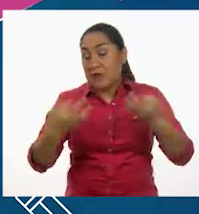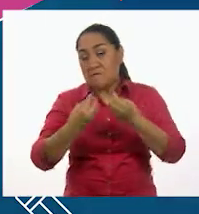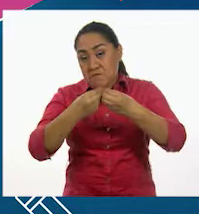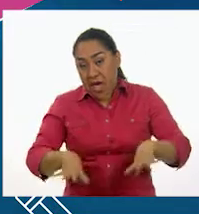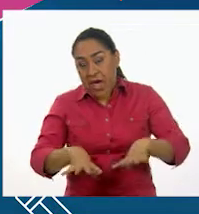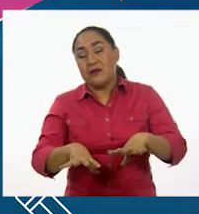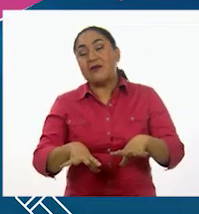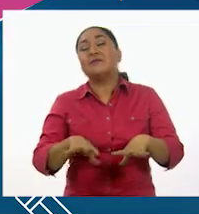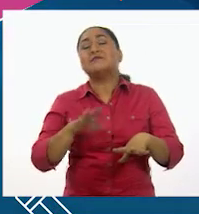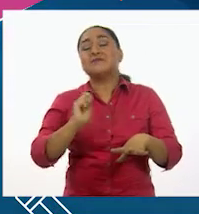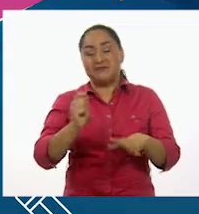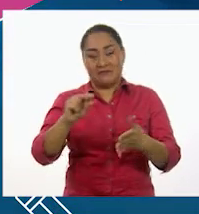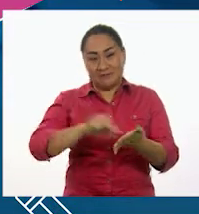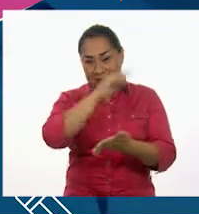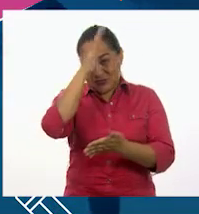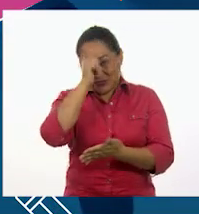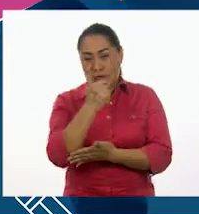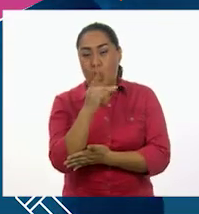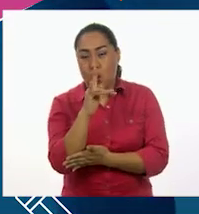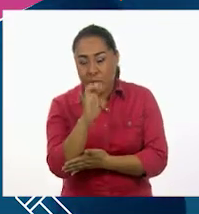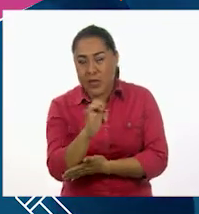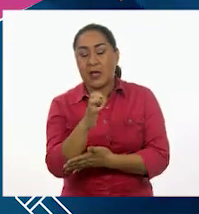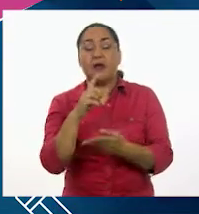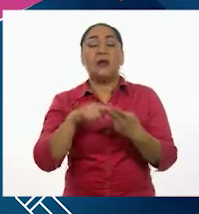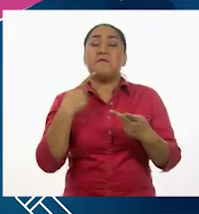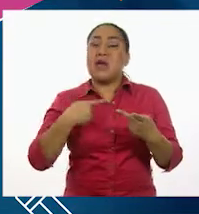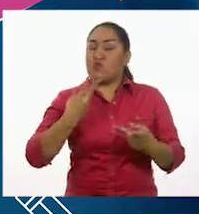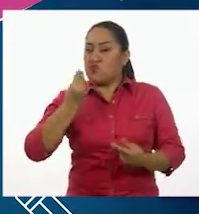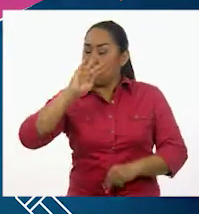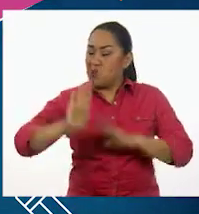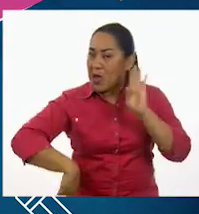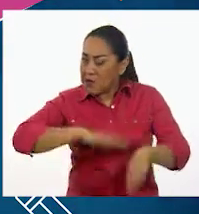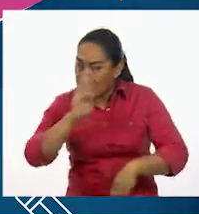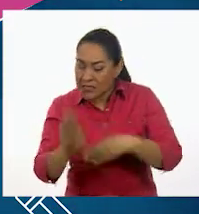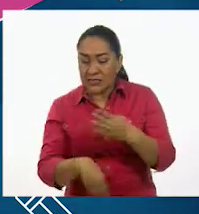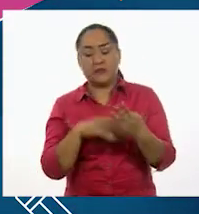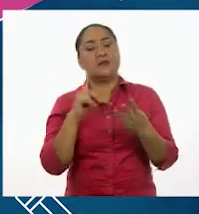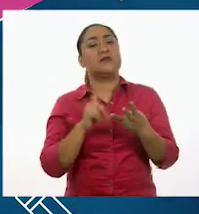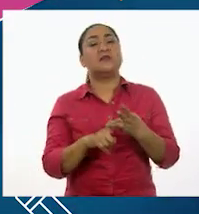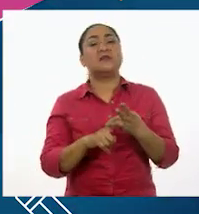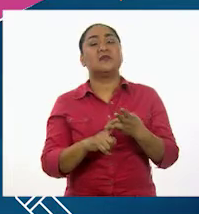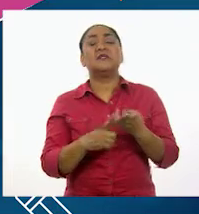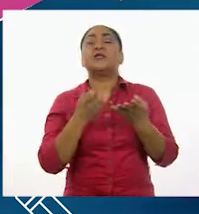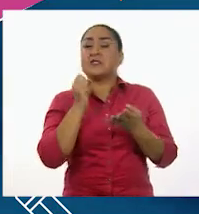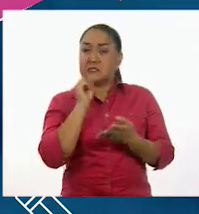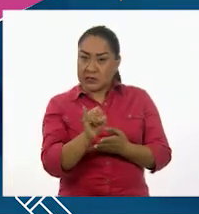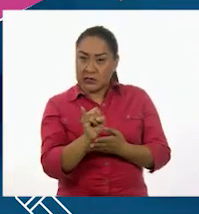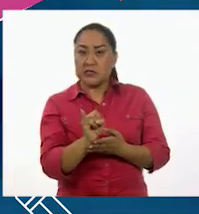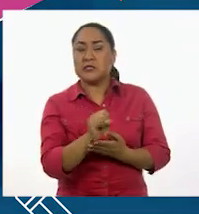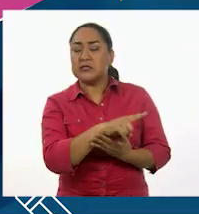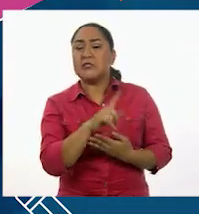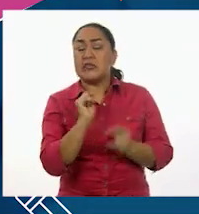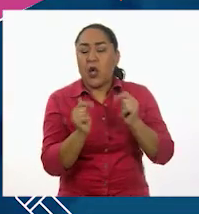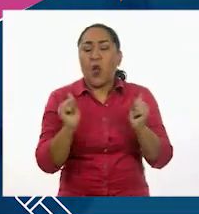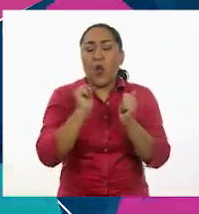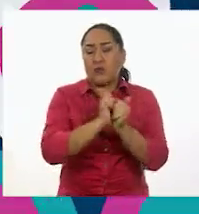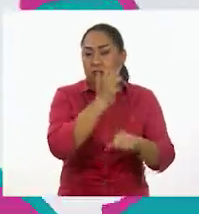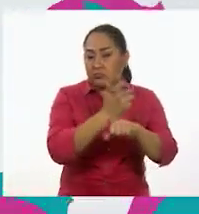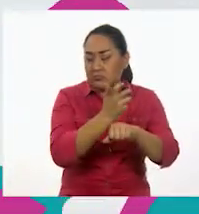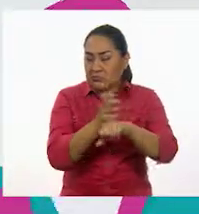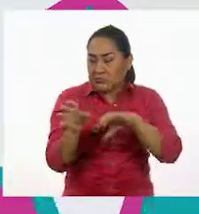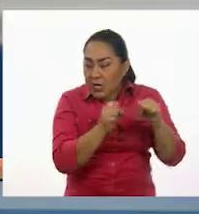con el Tratado de Guadalupe Hidalgo, se perdieron vidas humanas, se admitió la anexión de Texas a Estados Unidos,